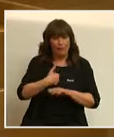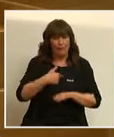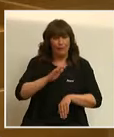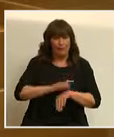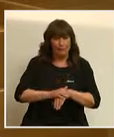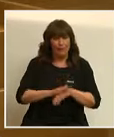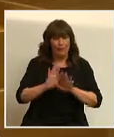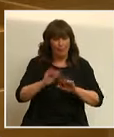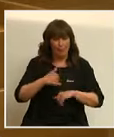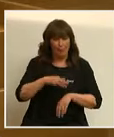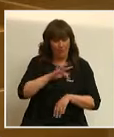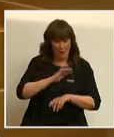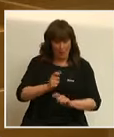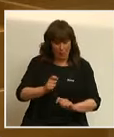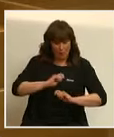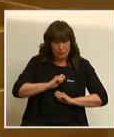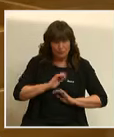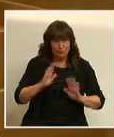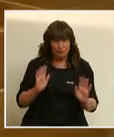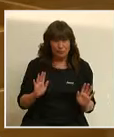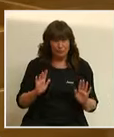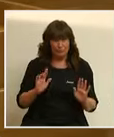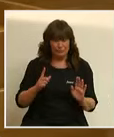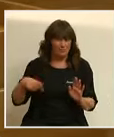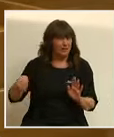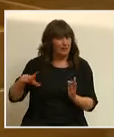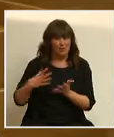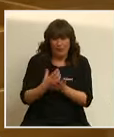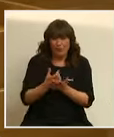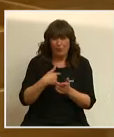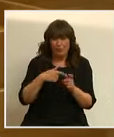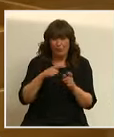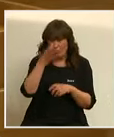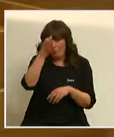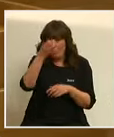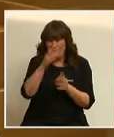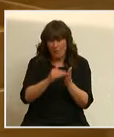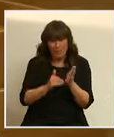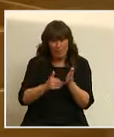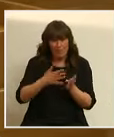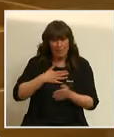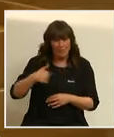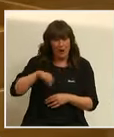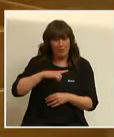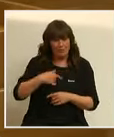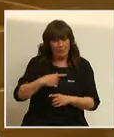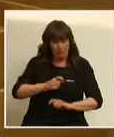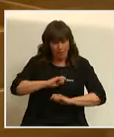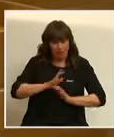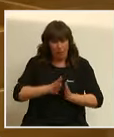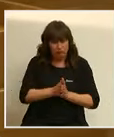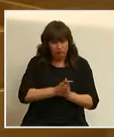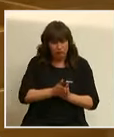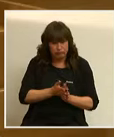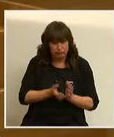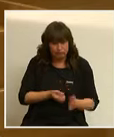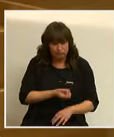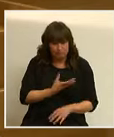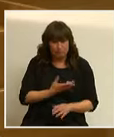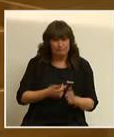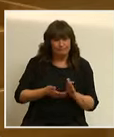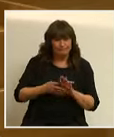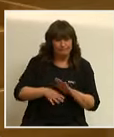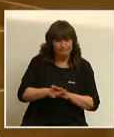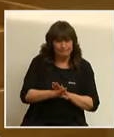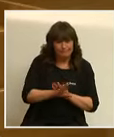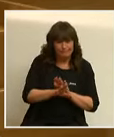como este, en definitiva, de todo el pueblo valenciano, para nosotros es un motivo de estímulo para continuar con nuestro compromiso en la